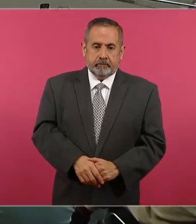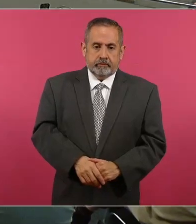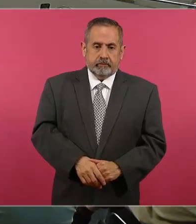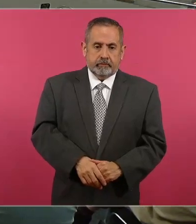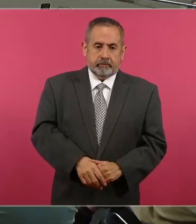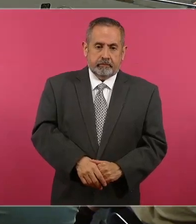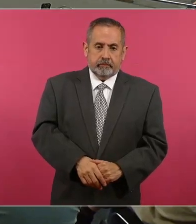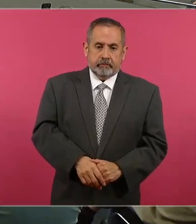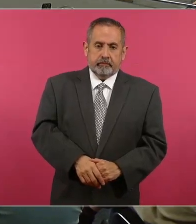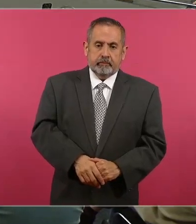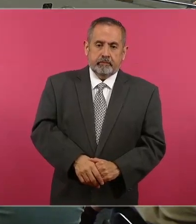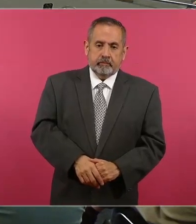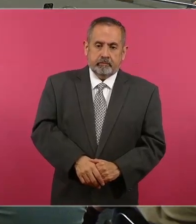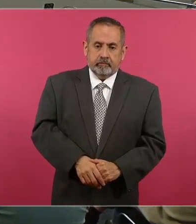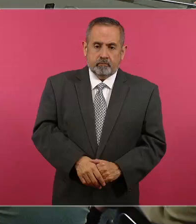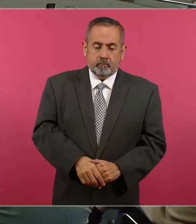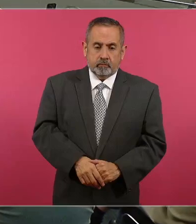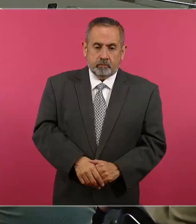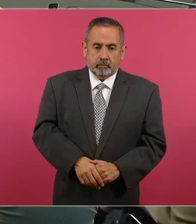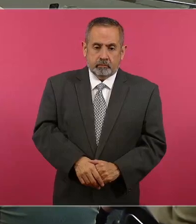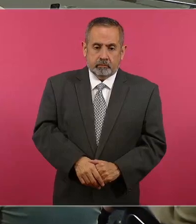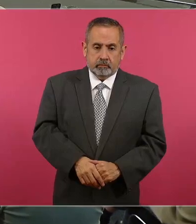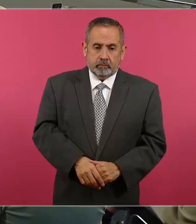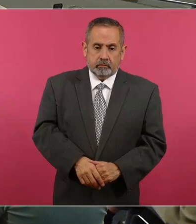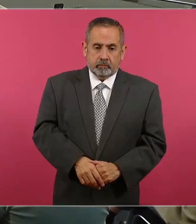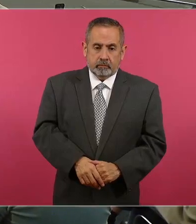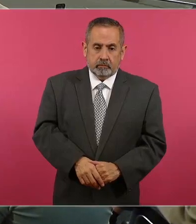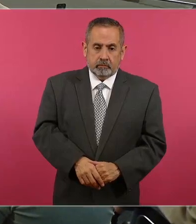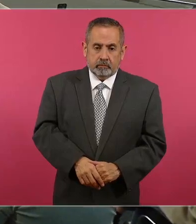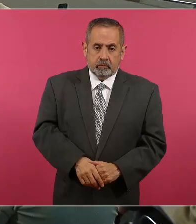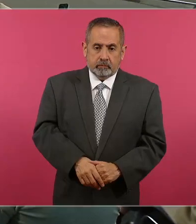2012 se presentó la… Entonces, ¿fue cuando Calderón?